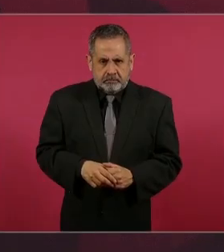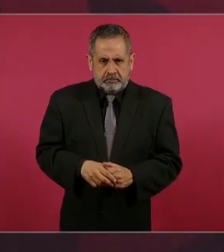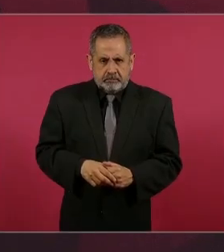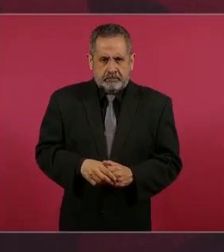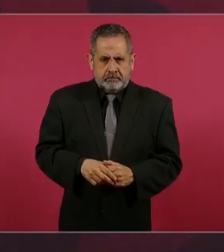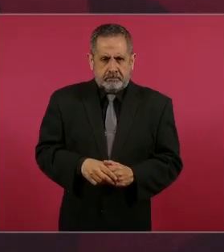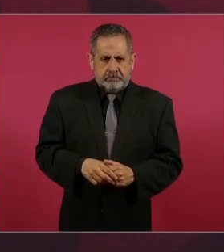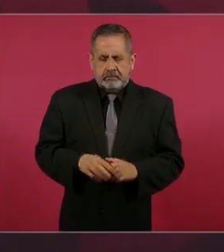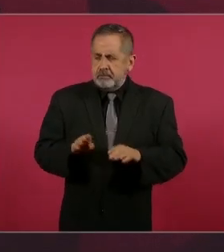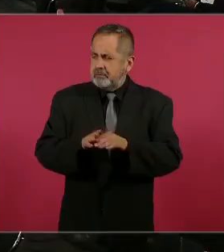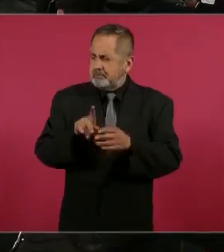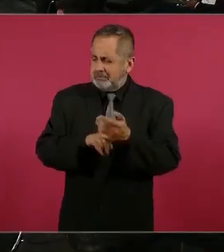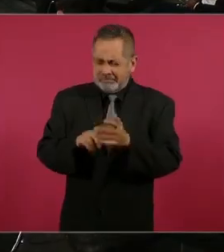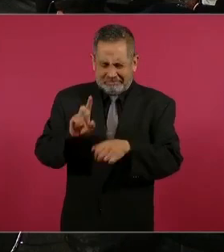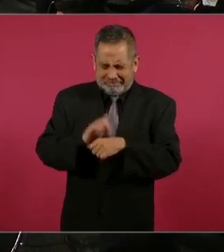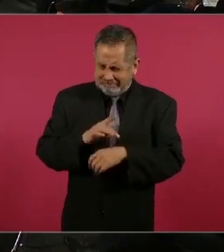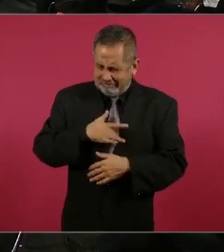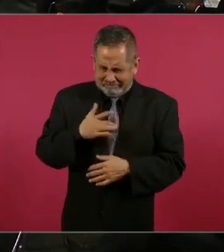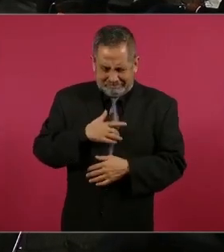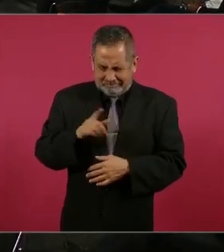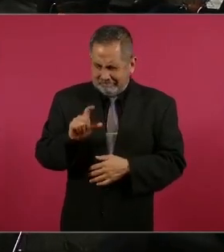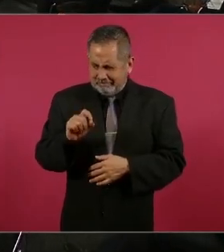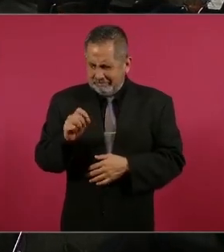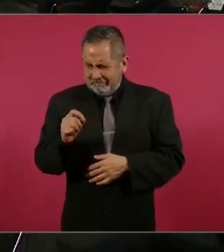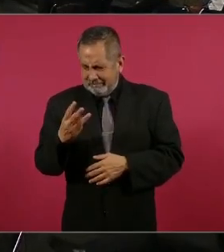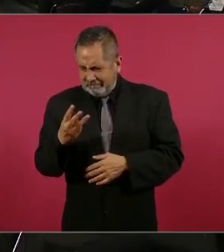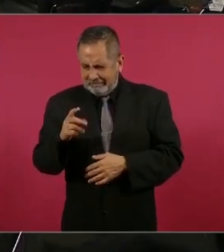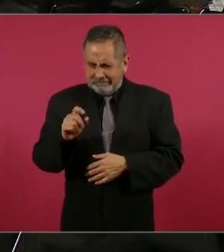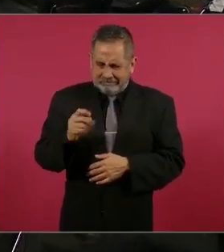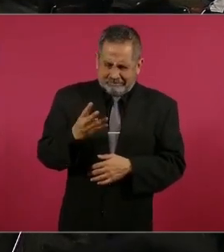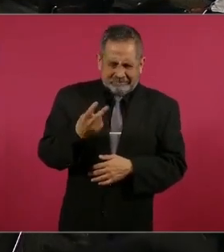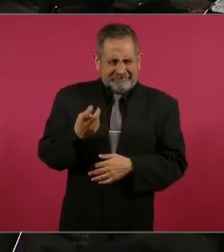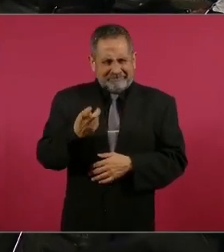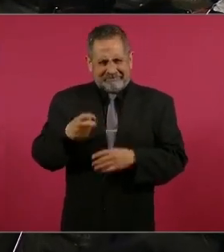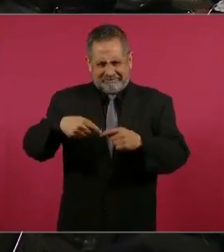que sé, 23, 24, ese fin de semana.